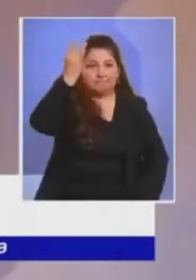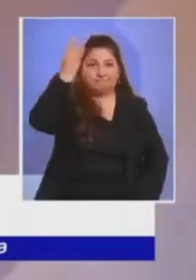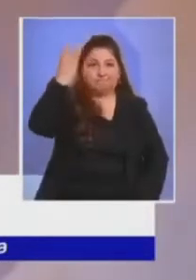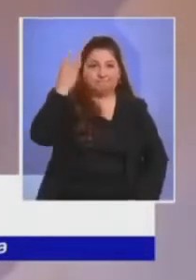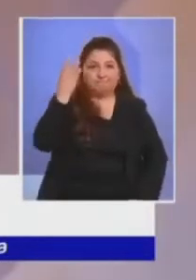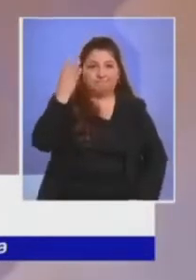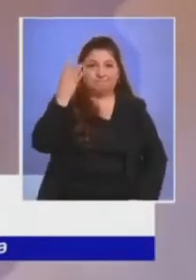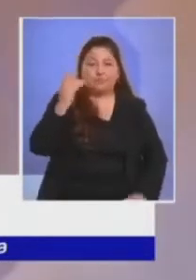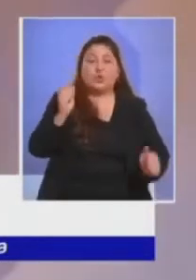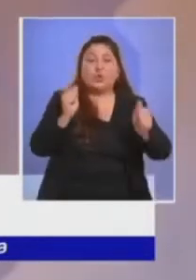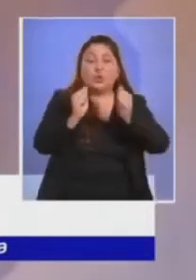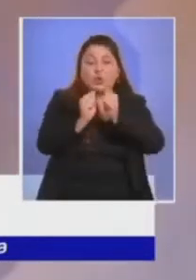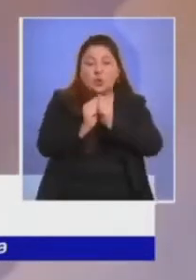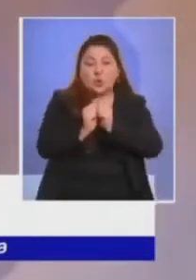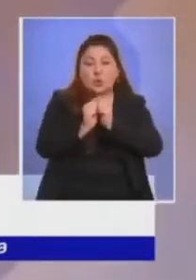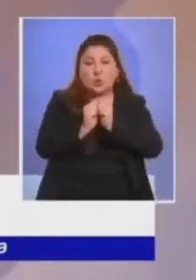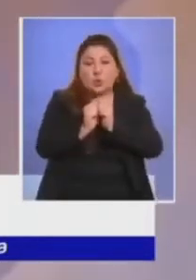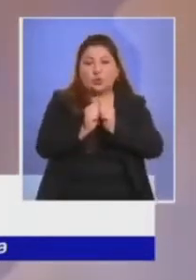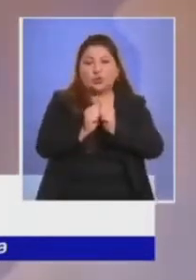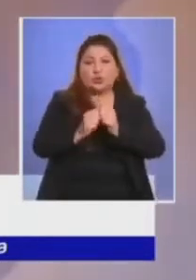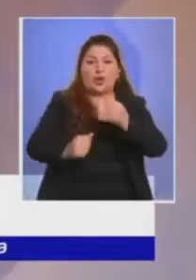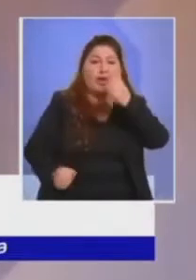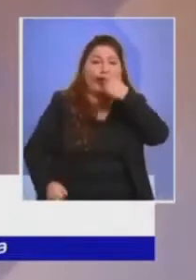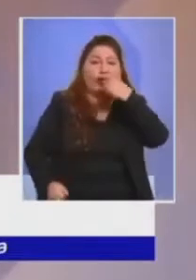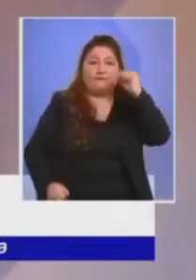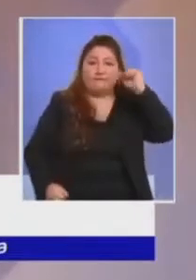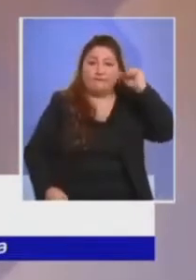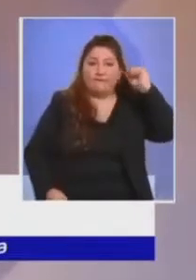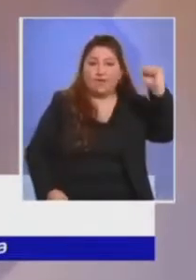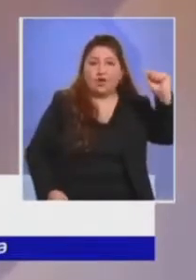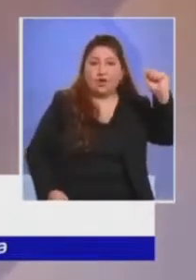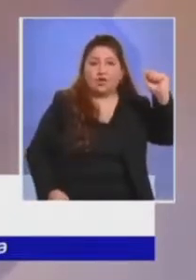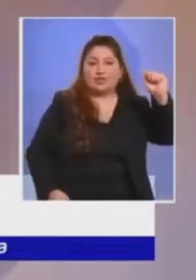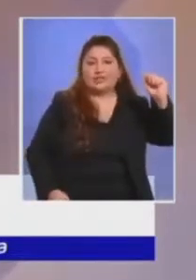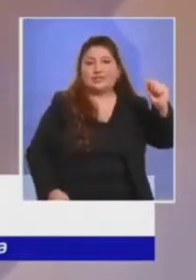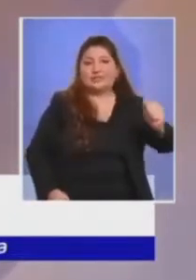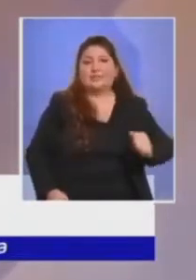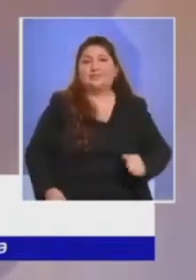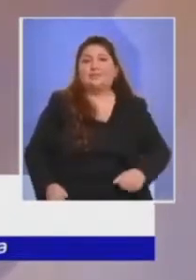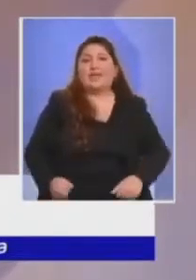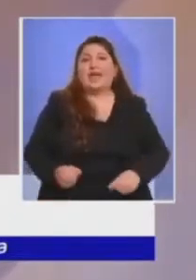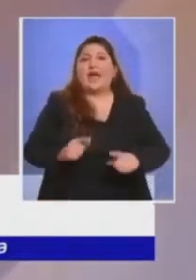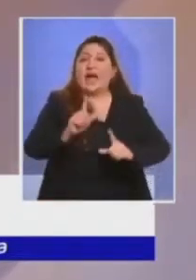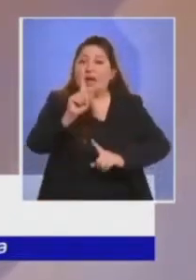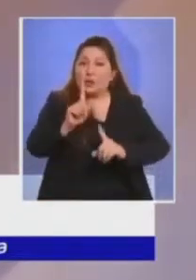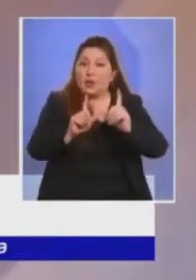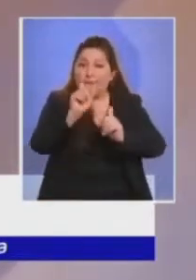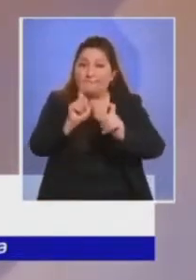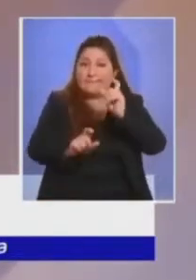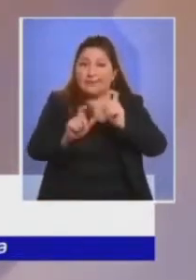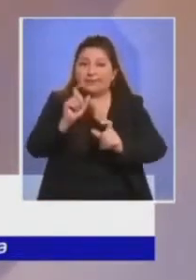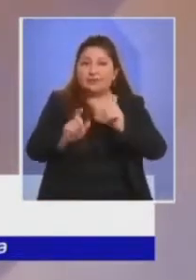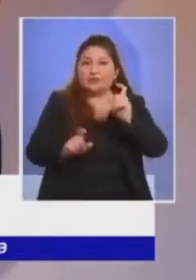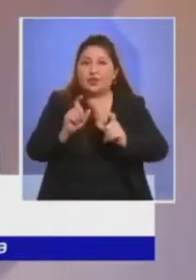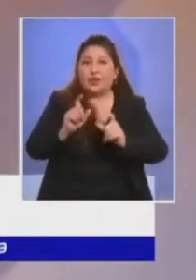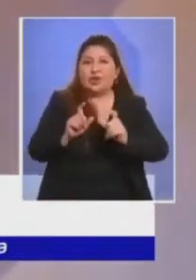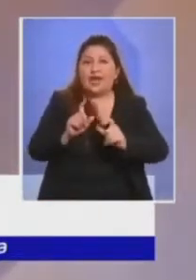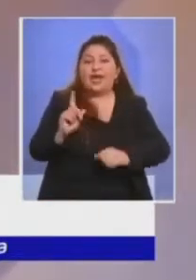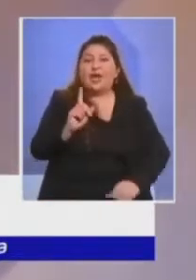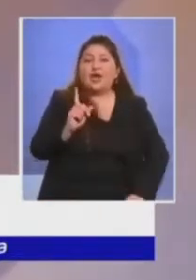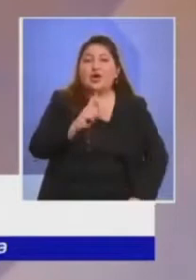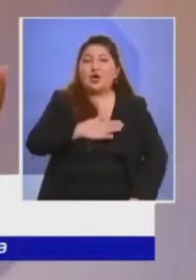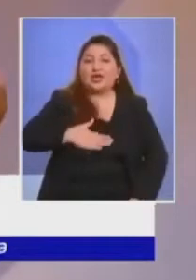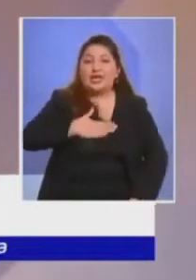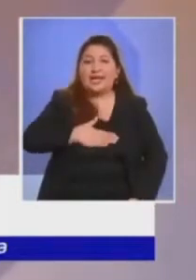Piñera, la CADEM y TVN han decidido manipular al país, secuestrar la democracia, generar entonces una falsa sensación de que está jugada la